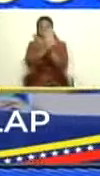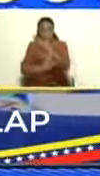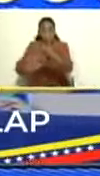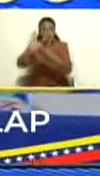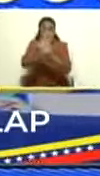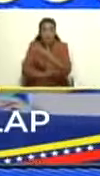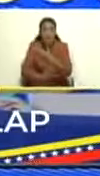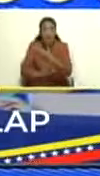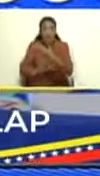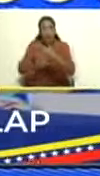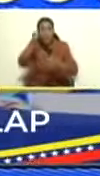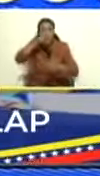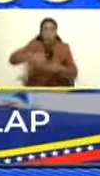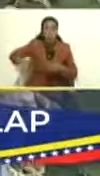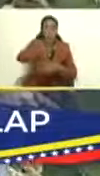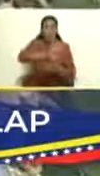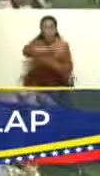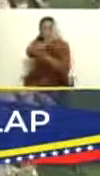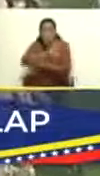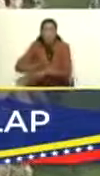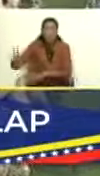¿Protegieron al territorio?